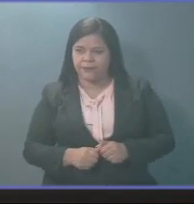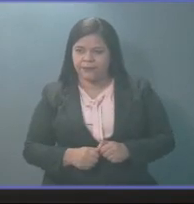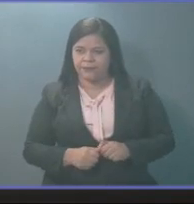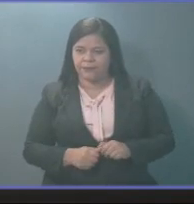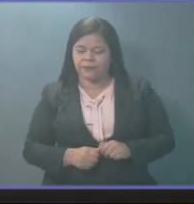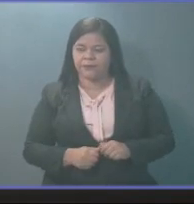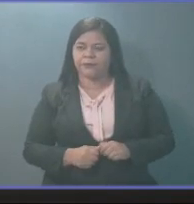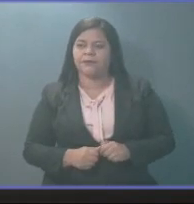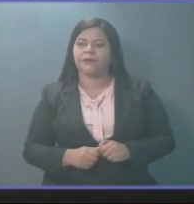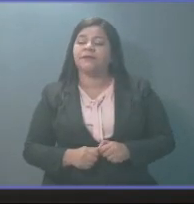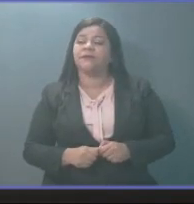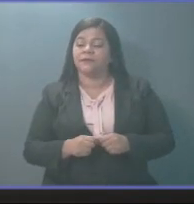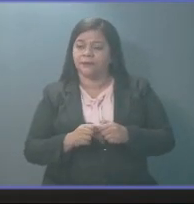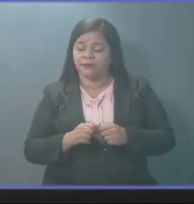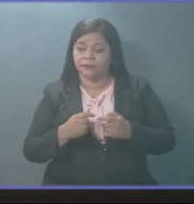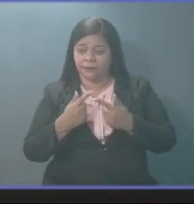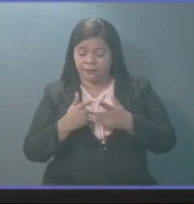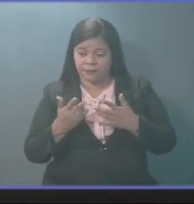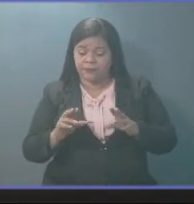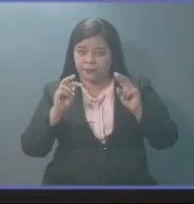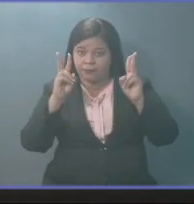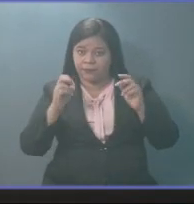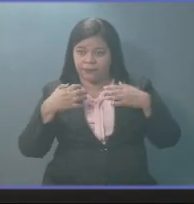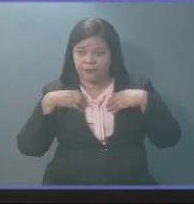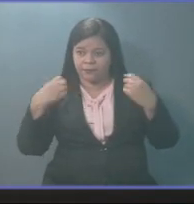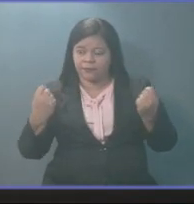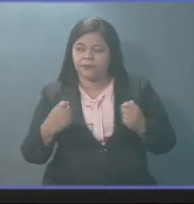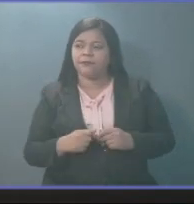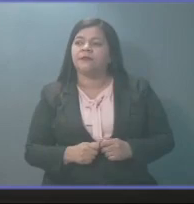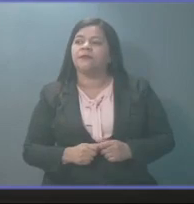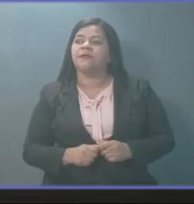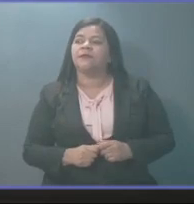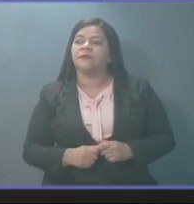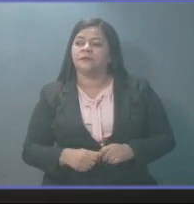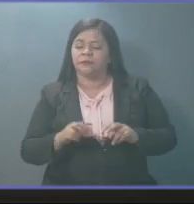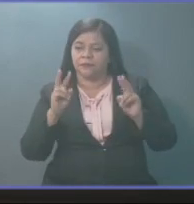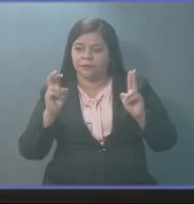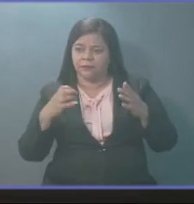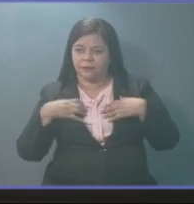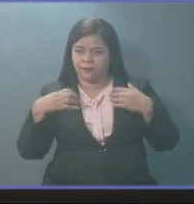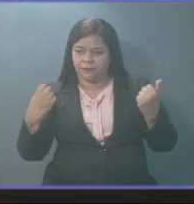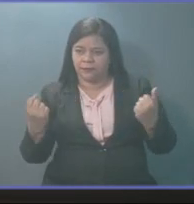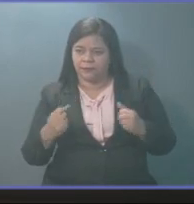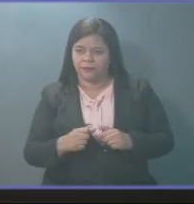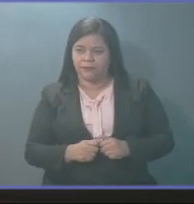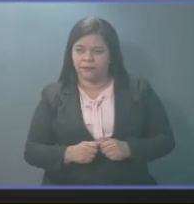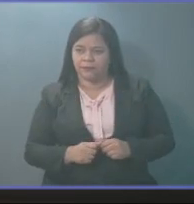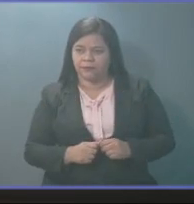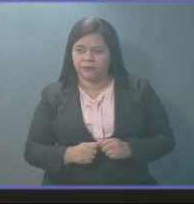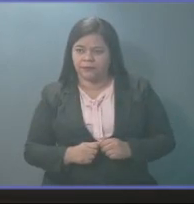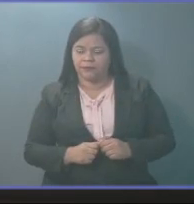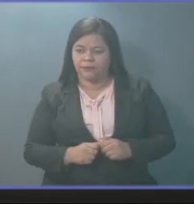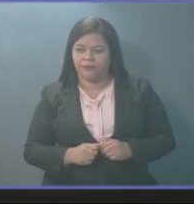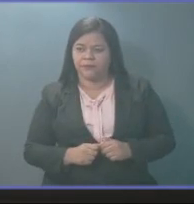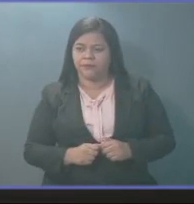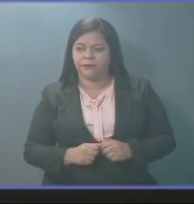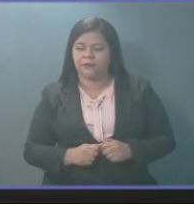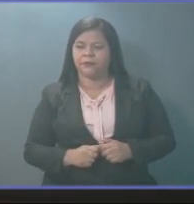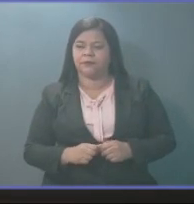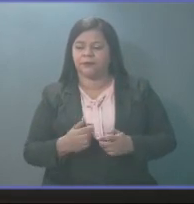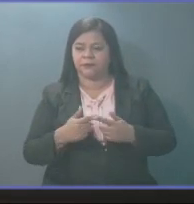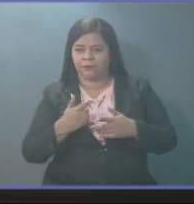en el tema de salud. Y cuando se trata de la salud, nosotros somos